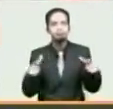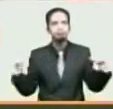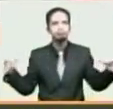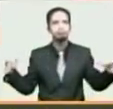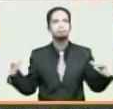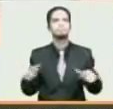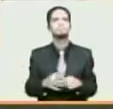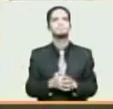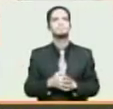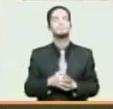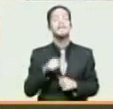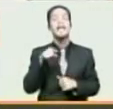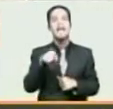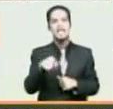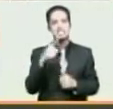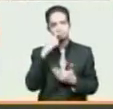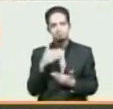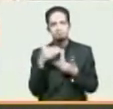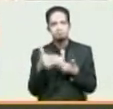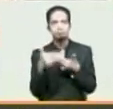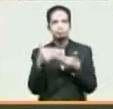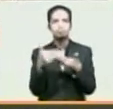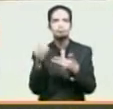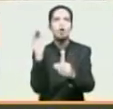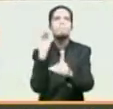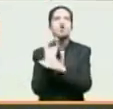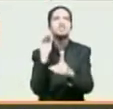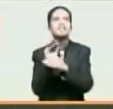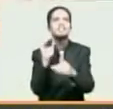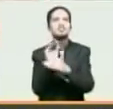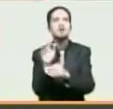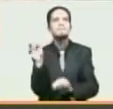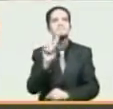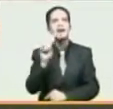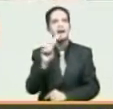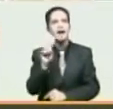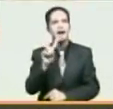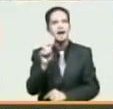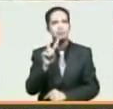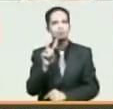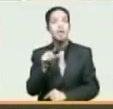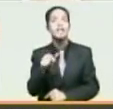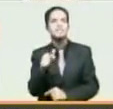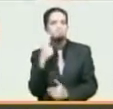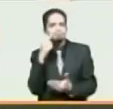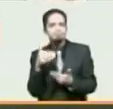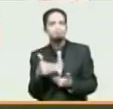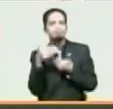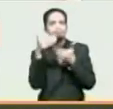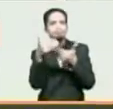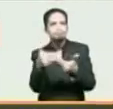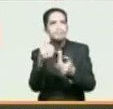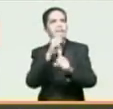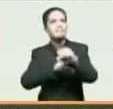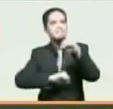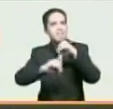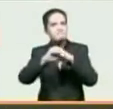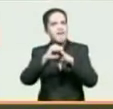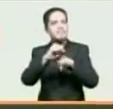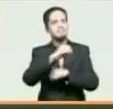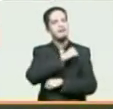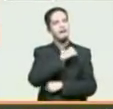histórica, esa prolongación de protección de Venezuela, esa prolongación de la defensa de la